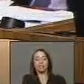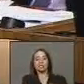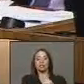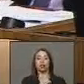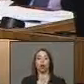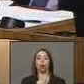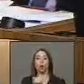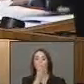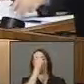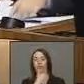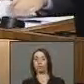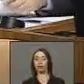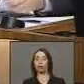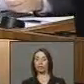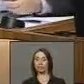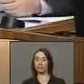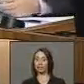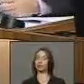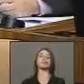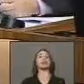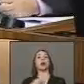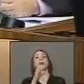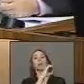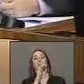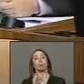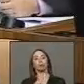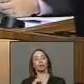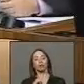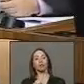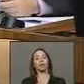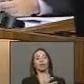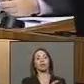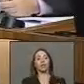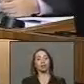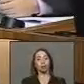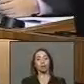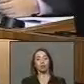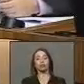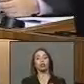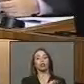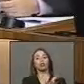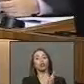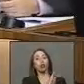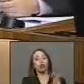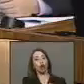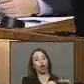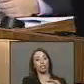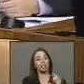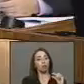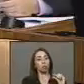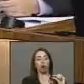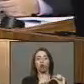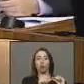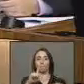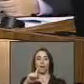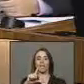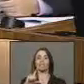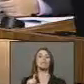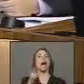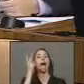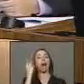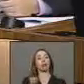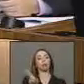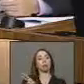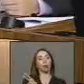cargo de la cuenta individual de cesantía, elevando el porcentaje promedio de remuneraciones en todos los giros, eliminar la restricción que